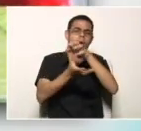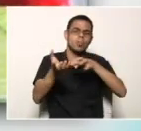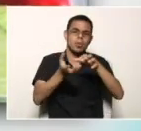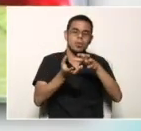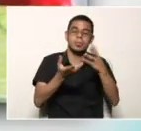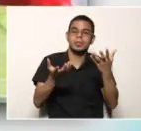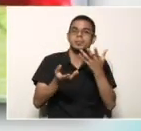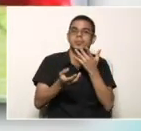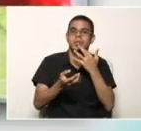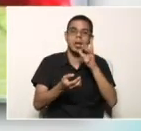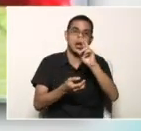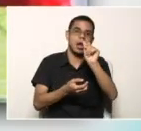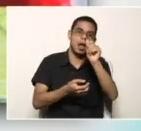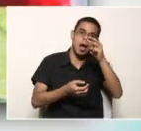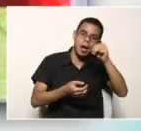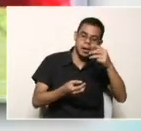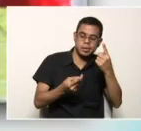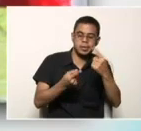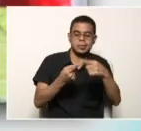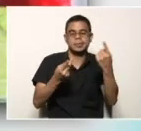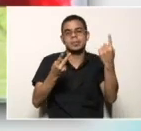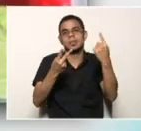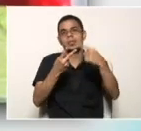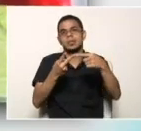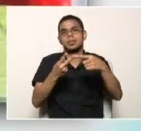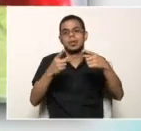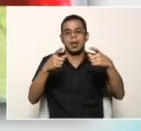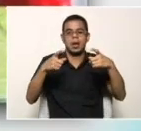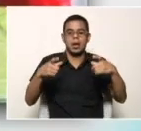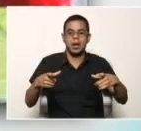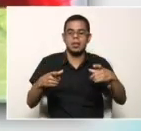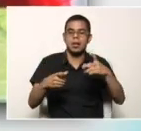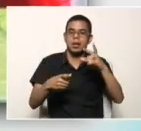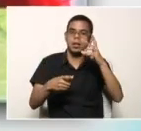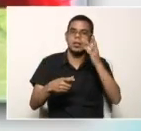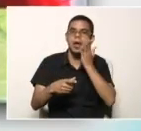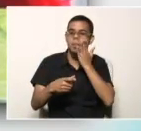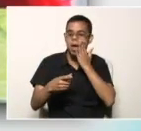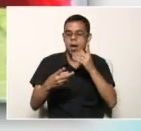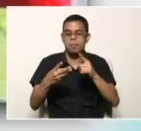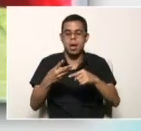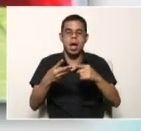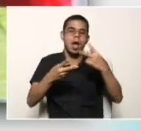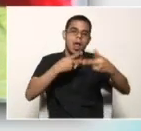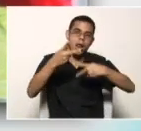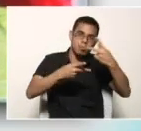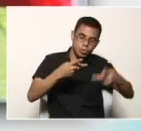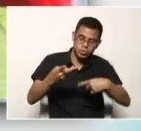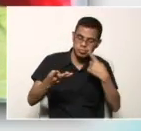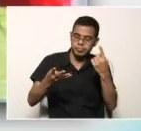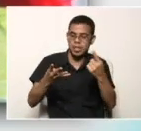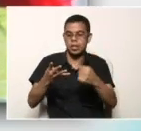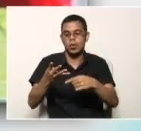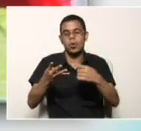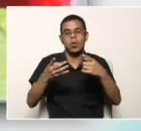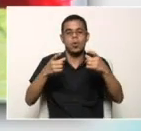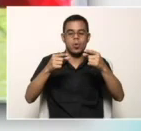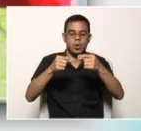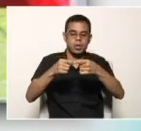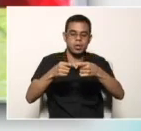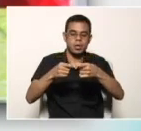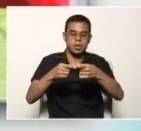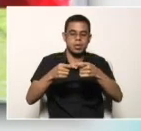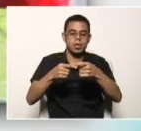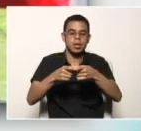RAM, que era la tarjeta o era el procesador. Es importante también, si usted tiene